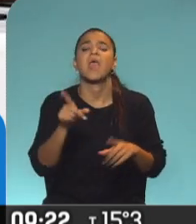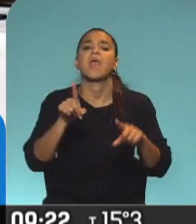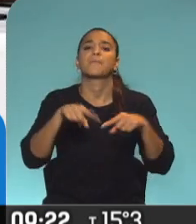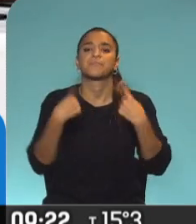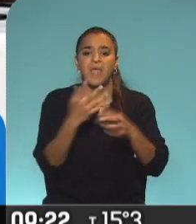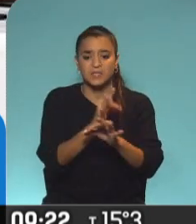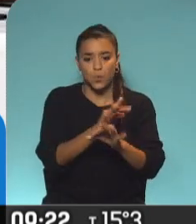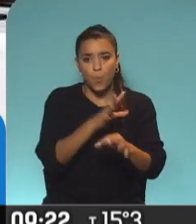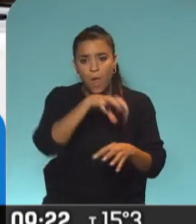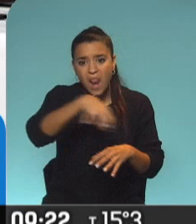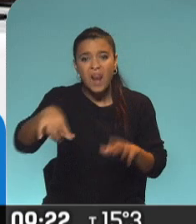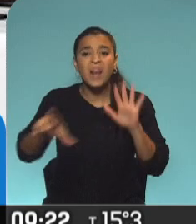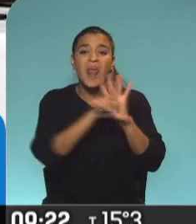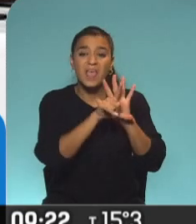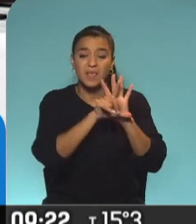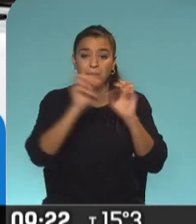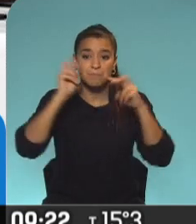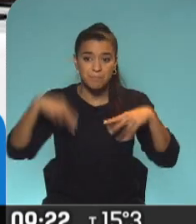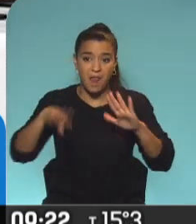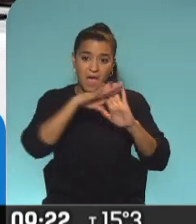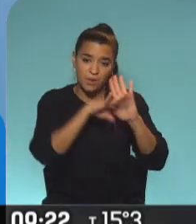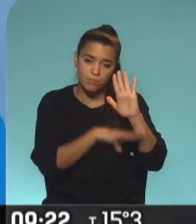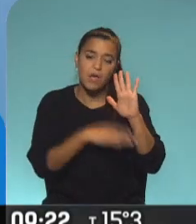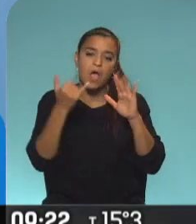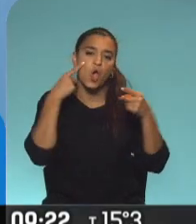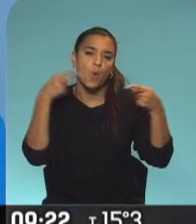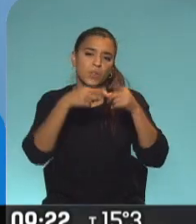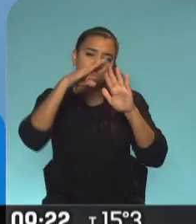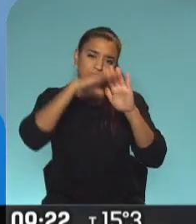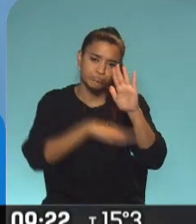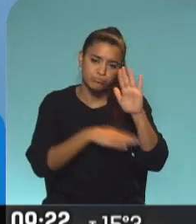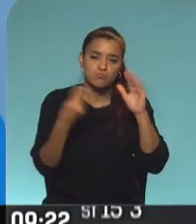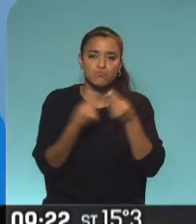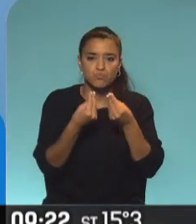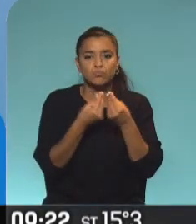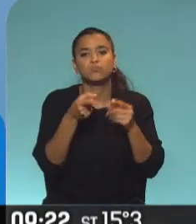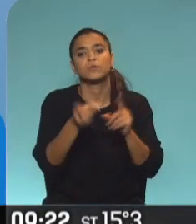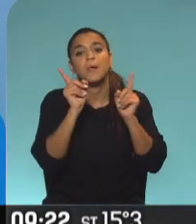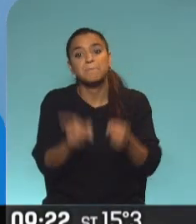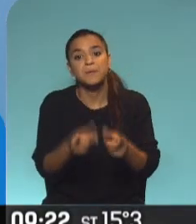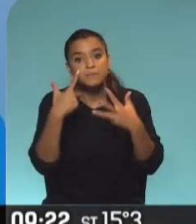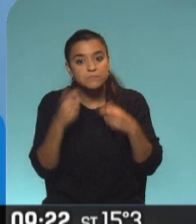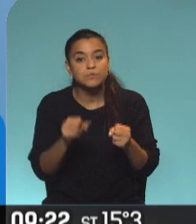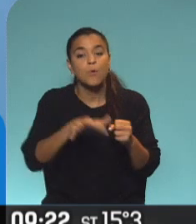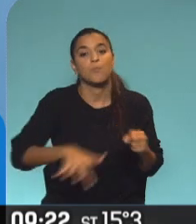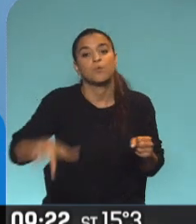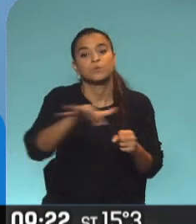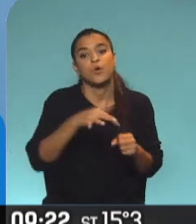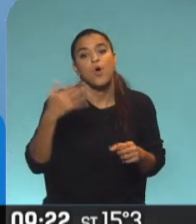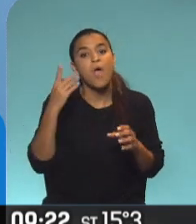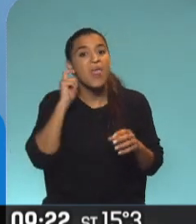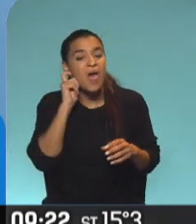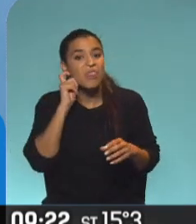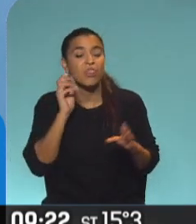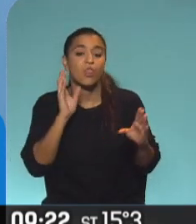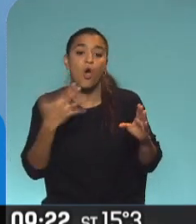una ley que establece que ese programa tiene entre sus múltiples objetivos de acompañamiento a las trayectorias, identificar la población en edad obligatoria